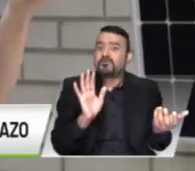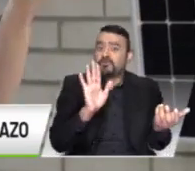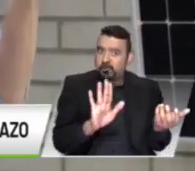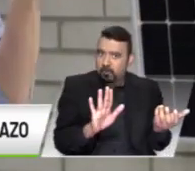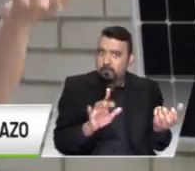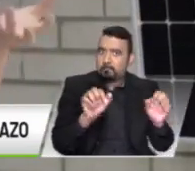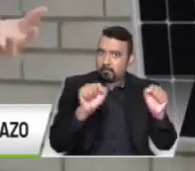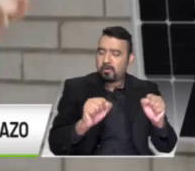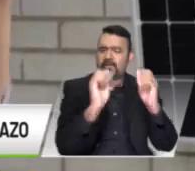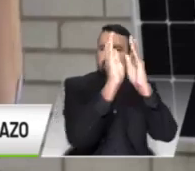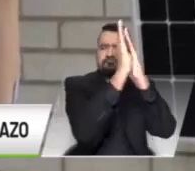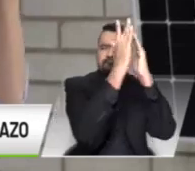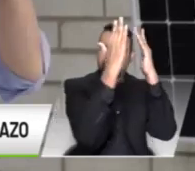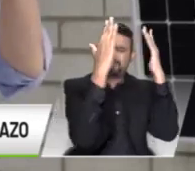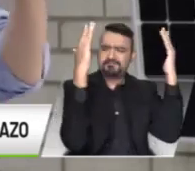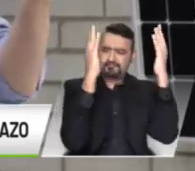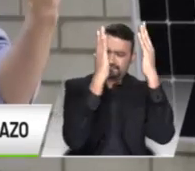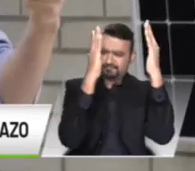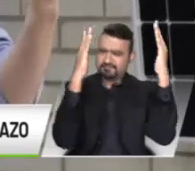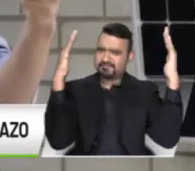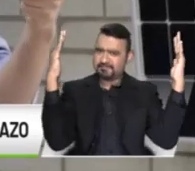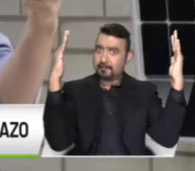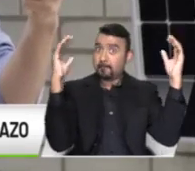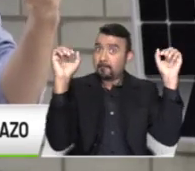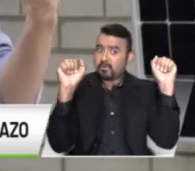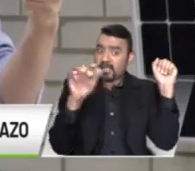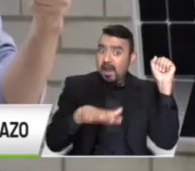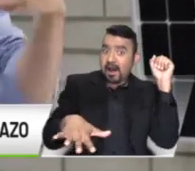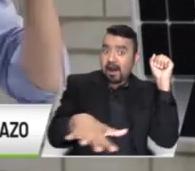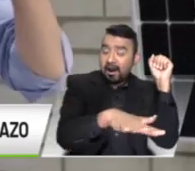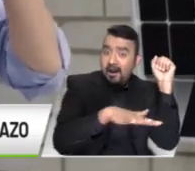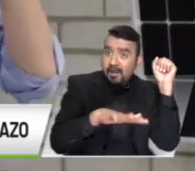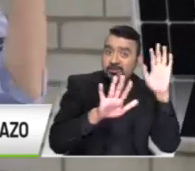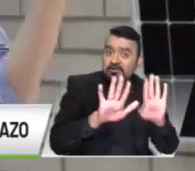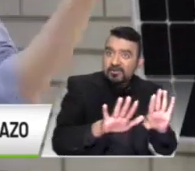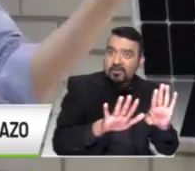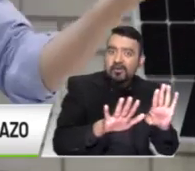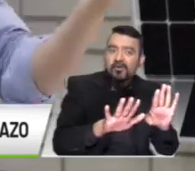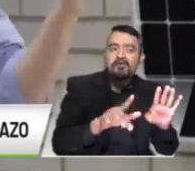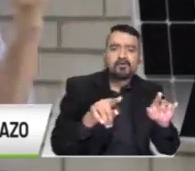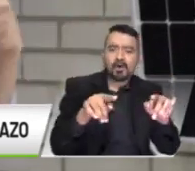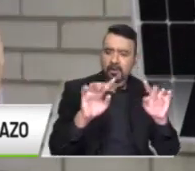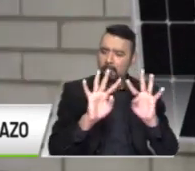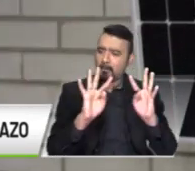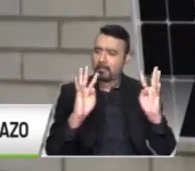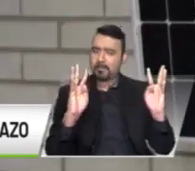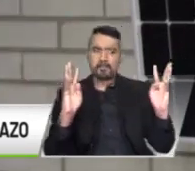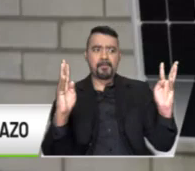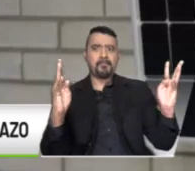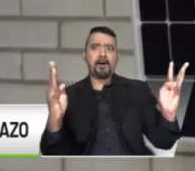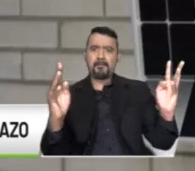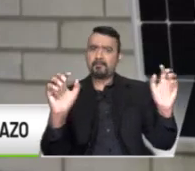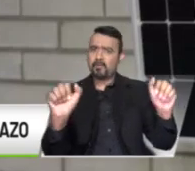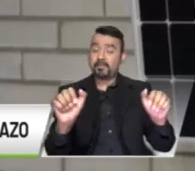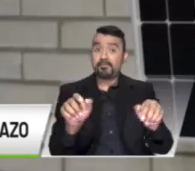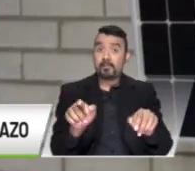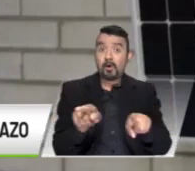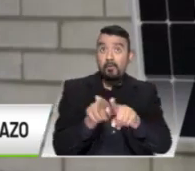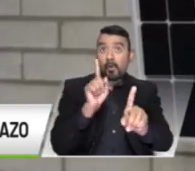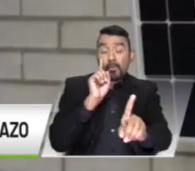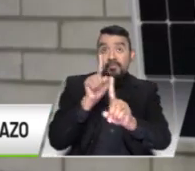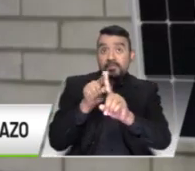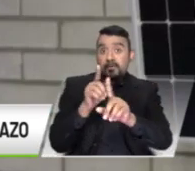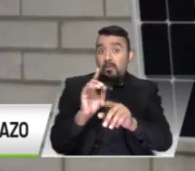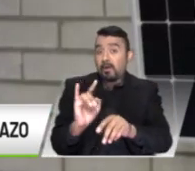valorización, y se puede construir en altura, no en el parque de Olaya Herrera, sino alrededor del parque. Eso en impuesto futuro puede